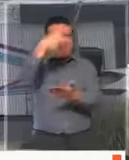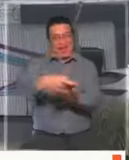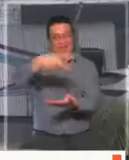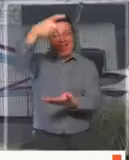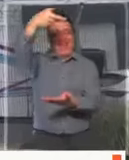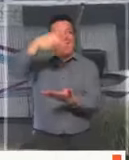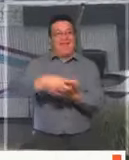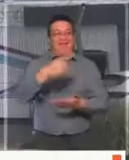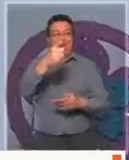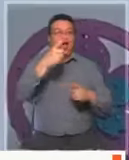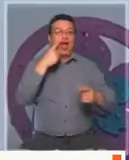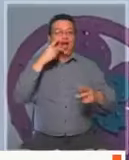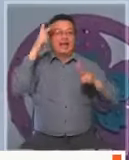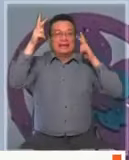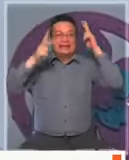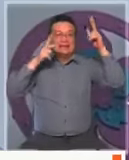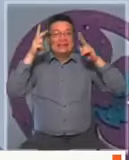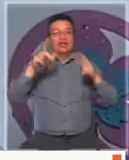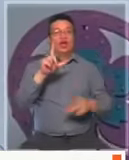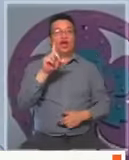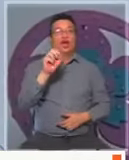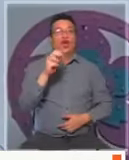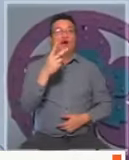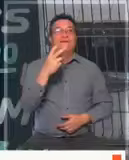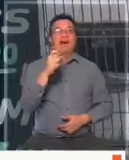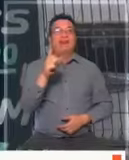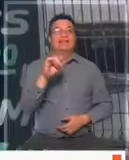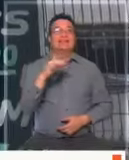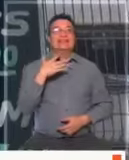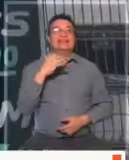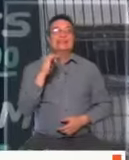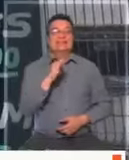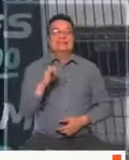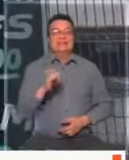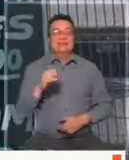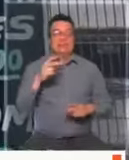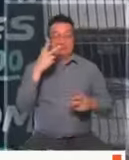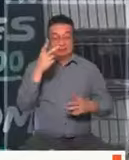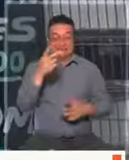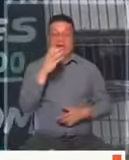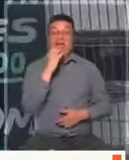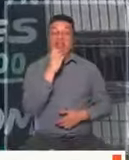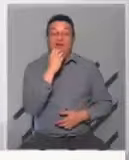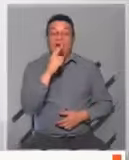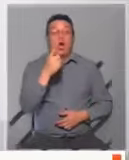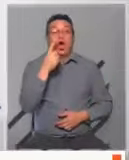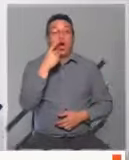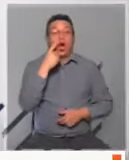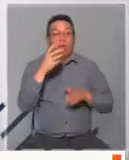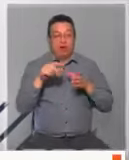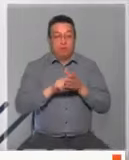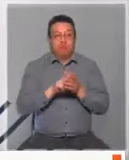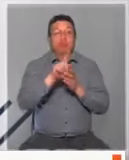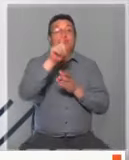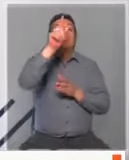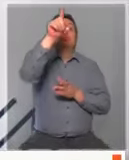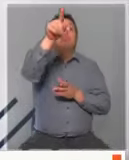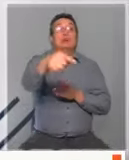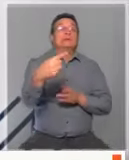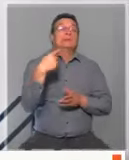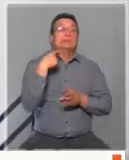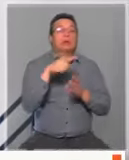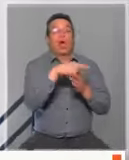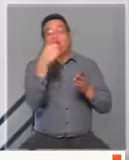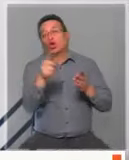del conocido circo Los Vázquez en Antofagasta. Y su número más atractivo, El Hombre Bala, terminó así.